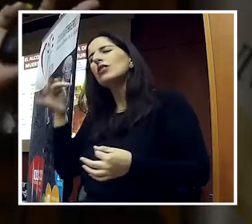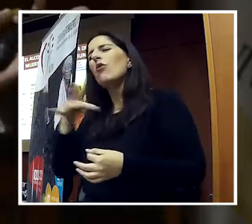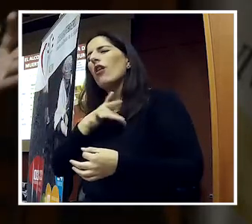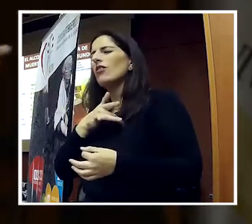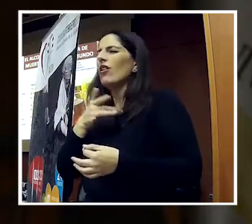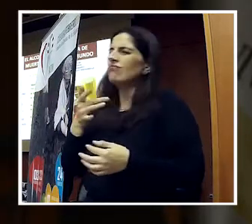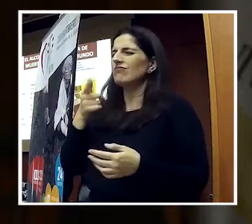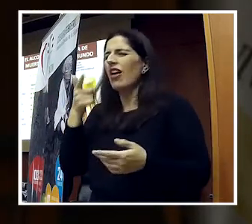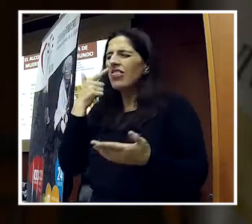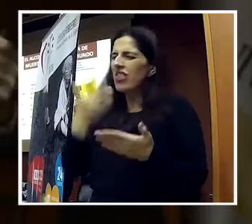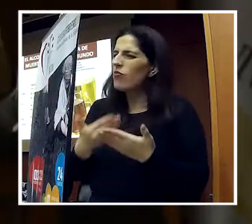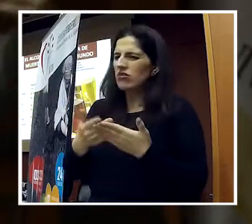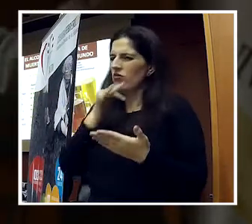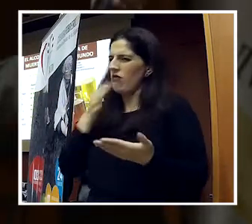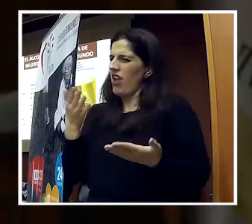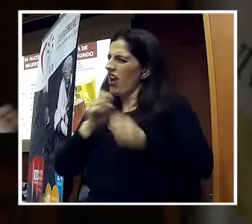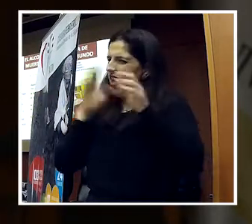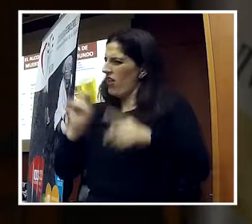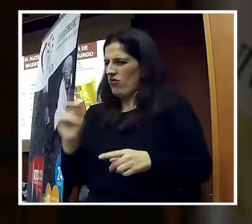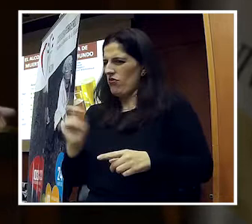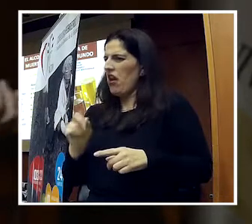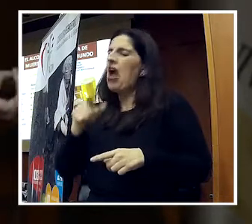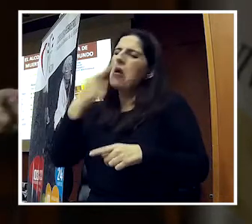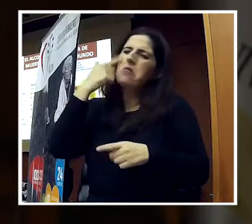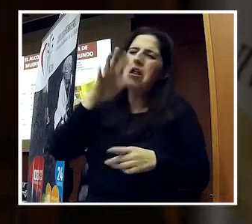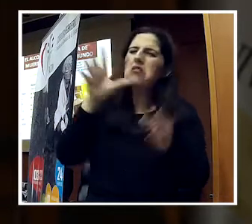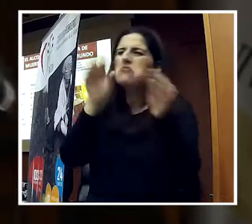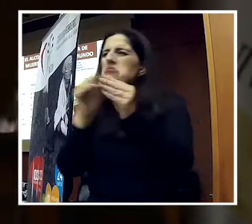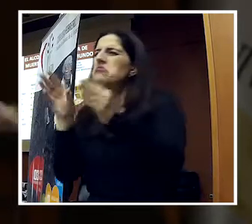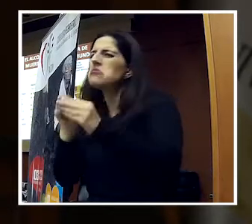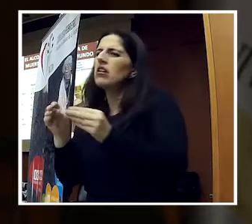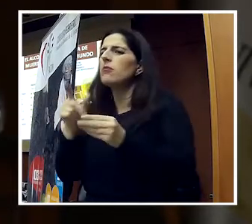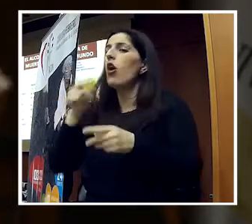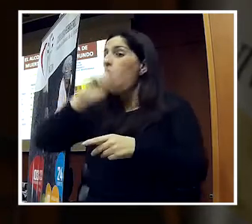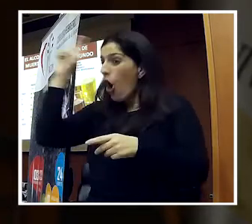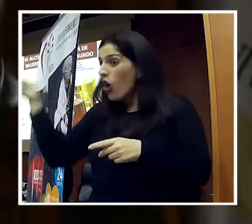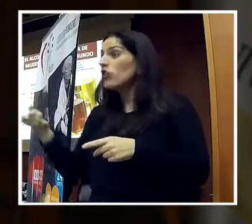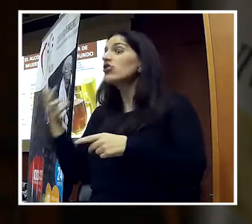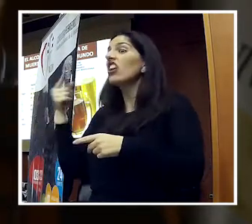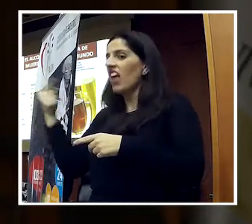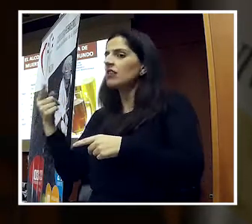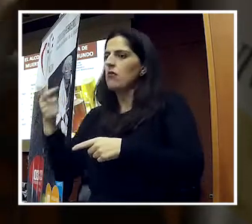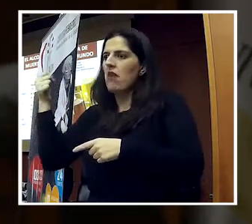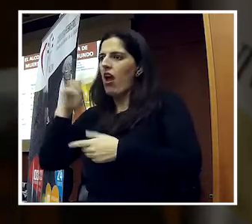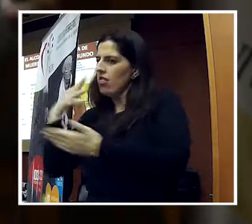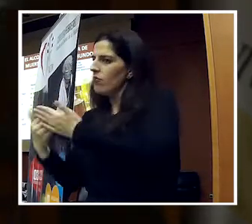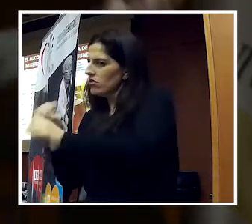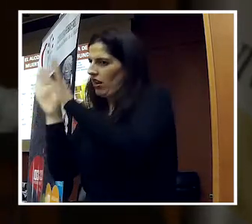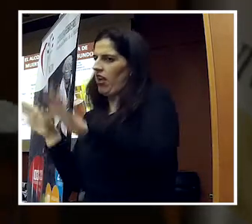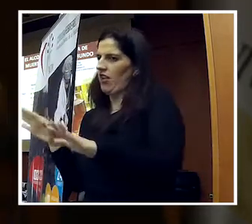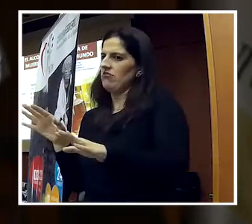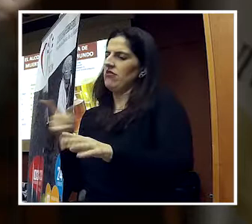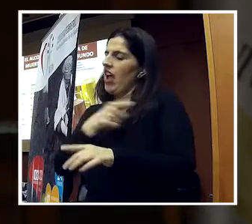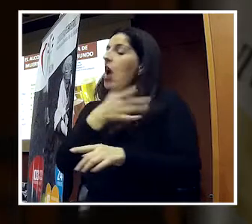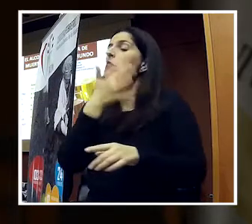no hay ningún ensayo clínico que lo haya demostrado, para estos estudios simplemente descriptivos, pero sí que tiene otros muchísimos efectos nocivos, tóxicos, deleterios, como